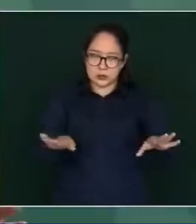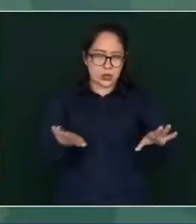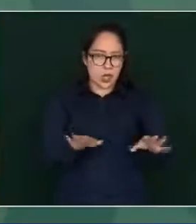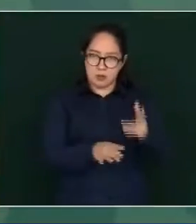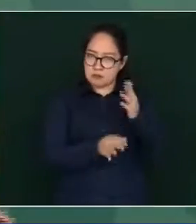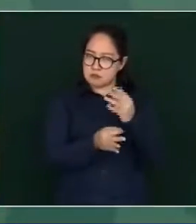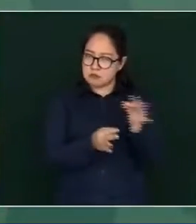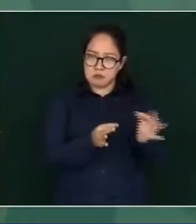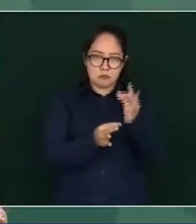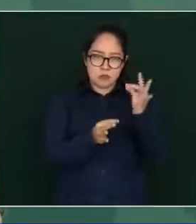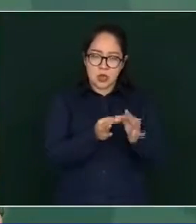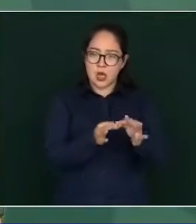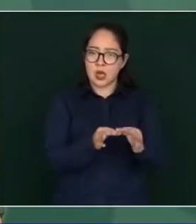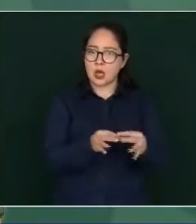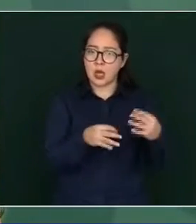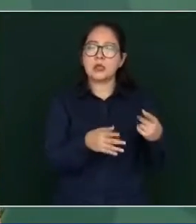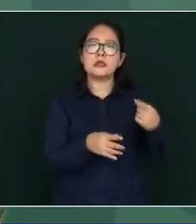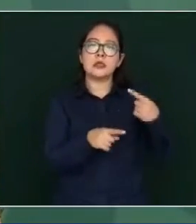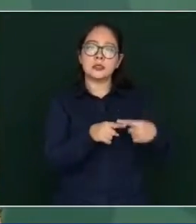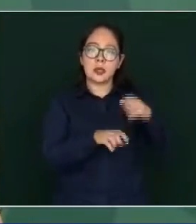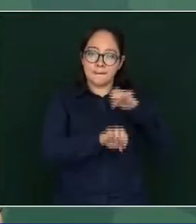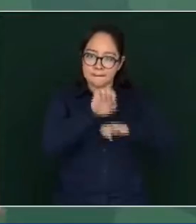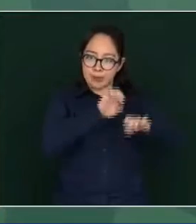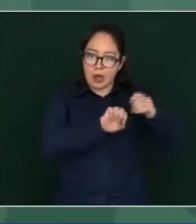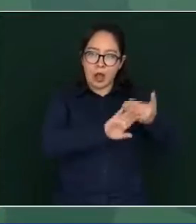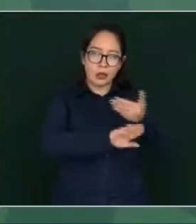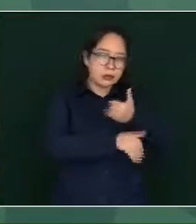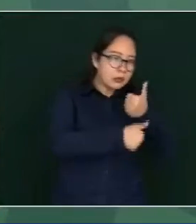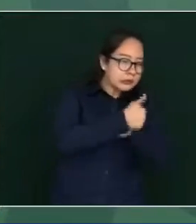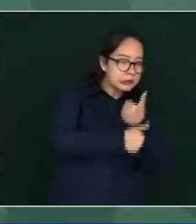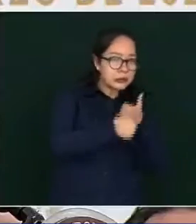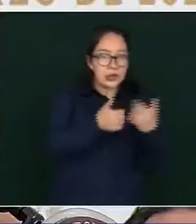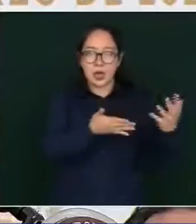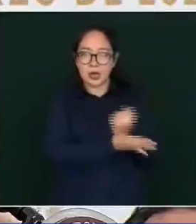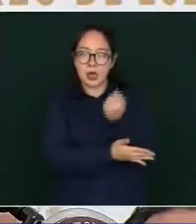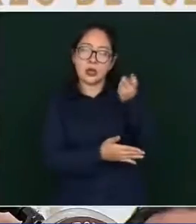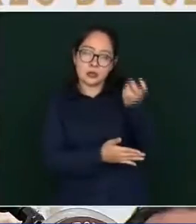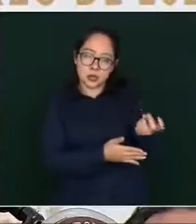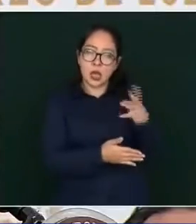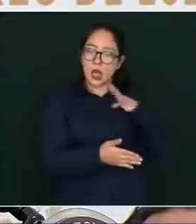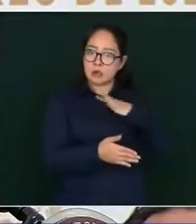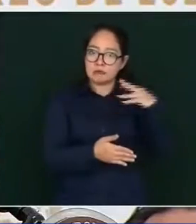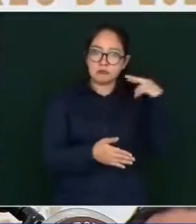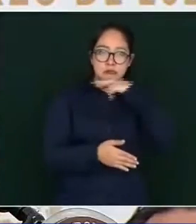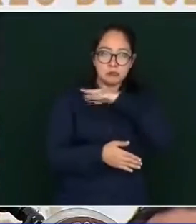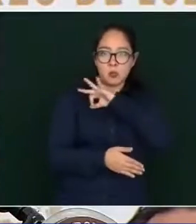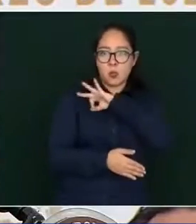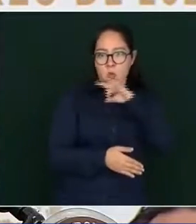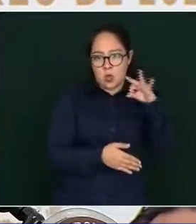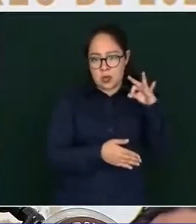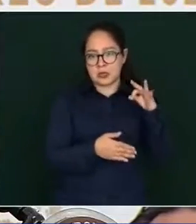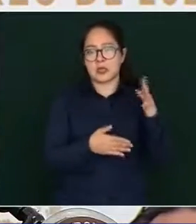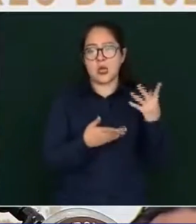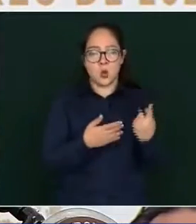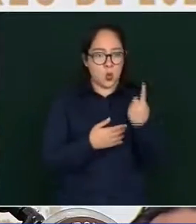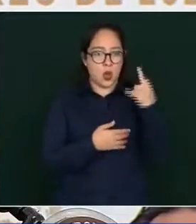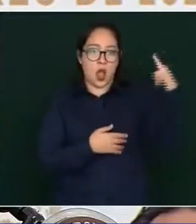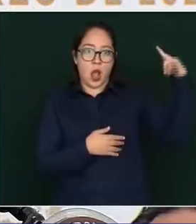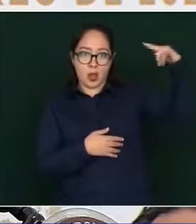por las empresas que ganaron el concurso y que da la ventaja para rápidamente abastecer a un